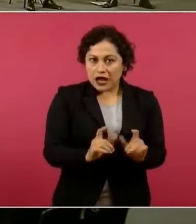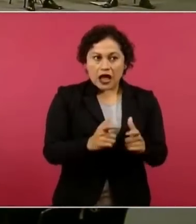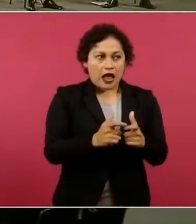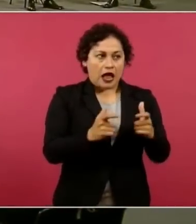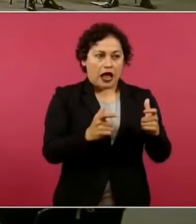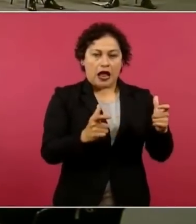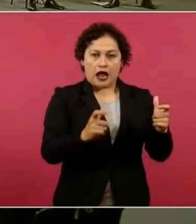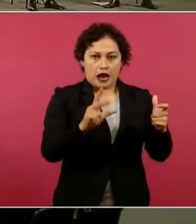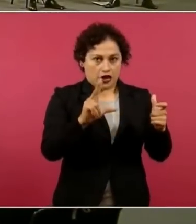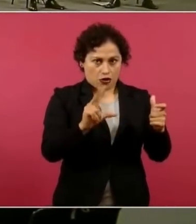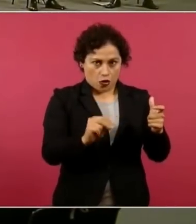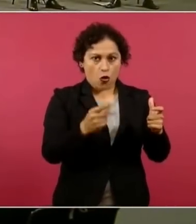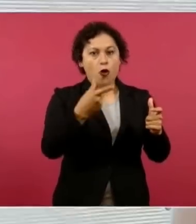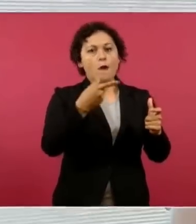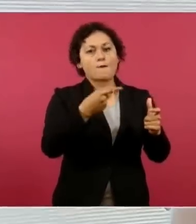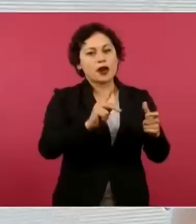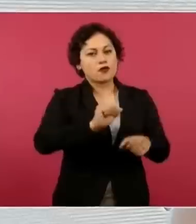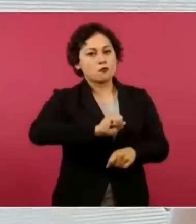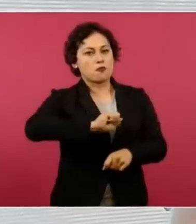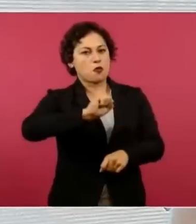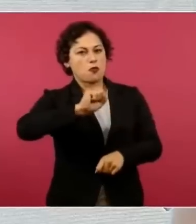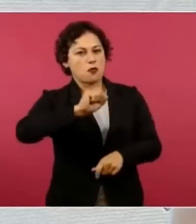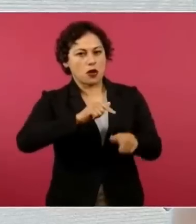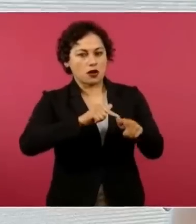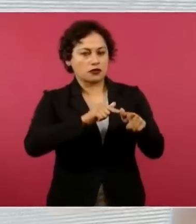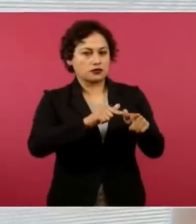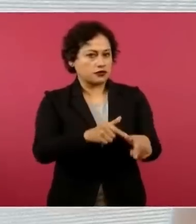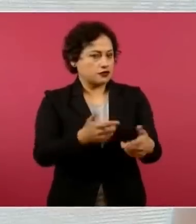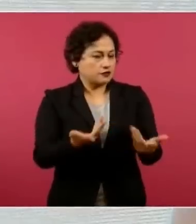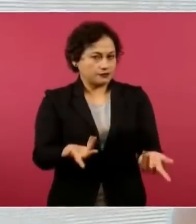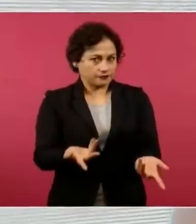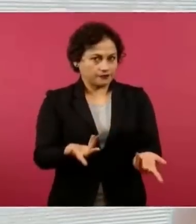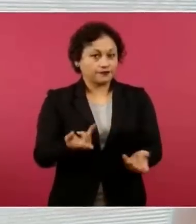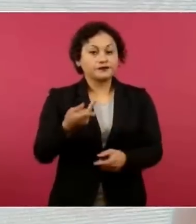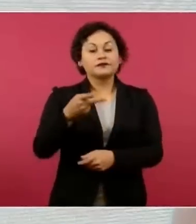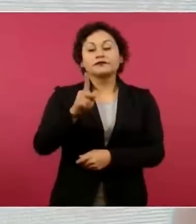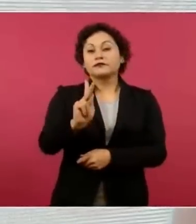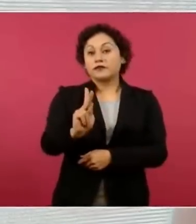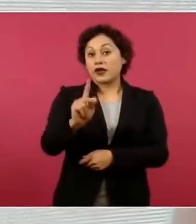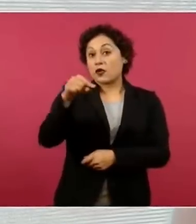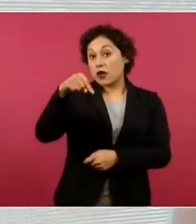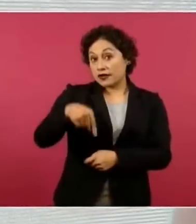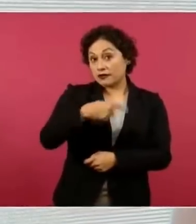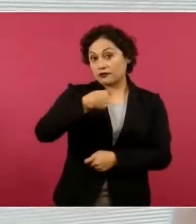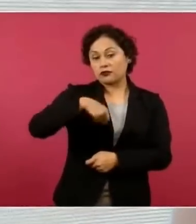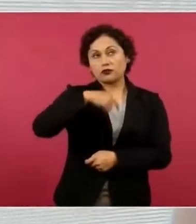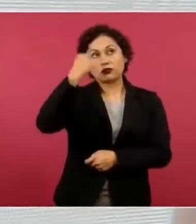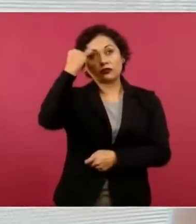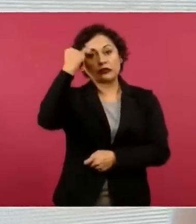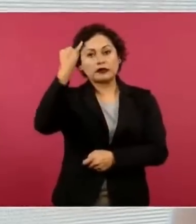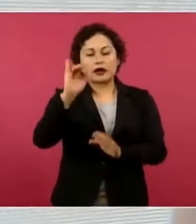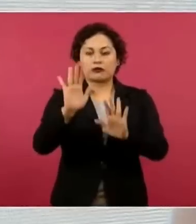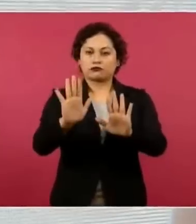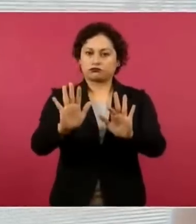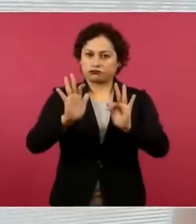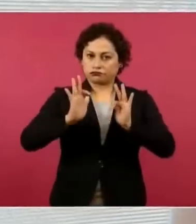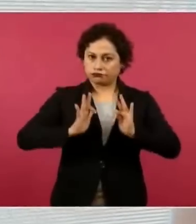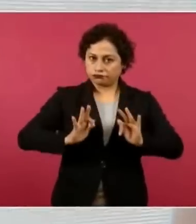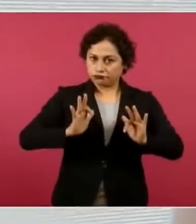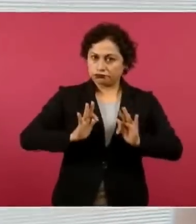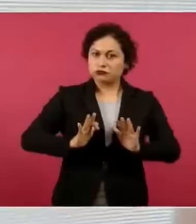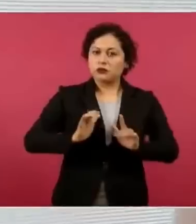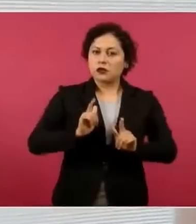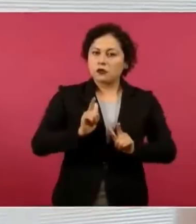Aquí, como se dice coloquialmente, el chiste es que el carro camine sin calentarse, sin que